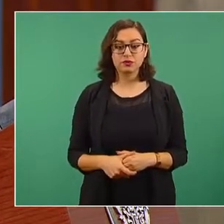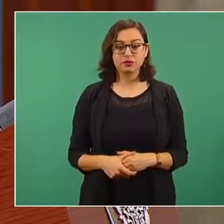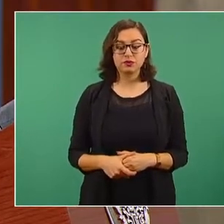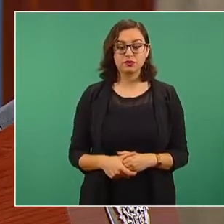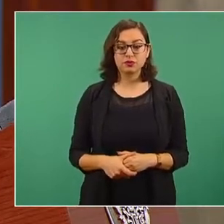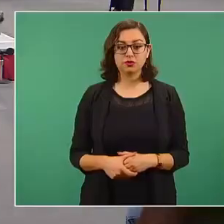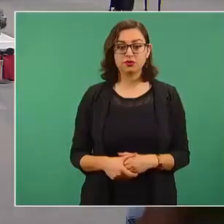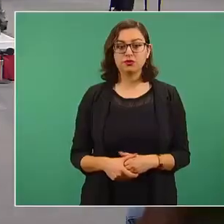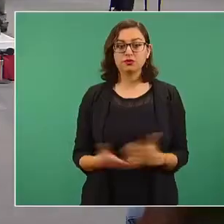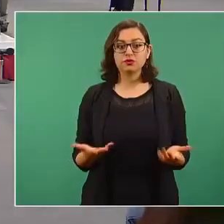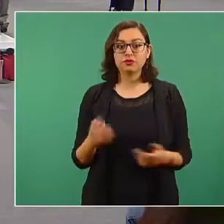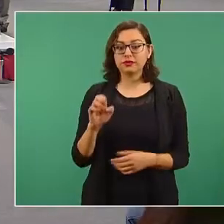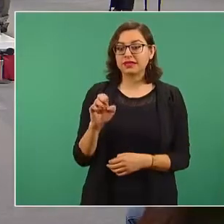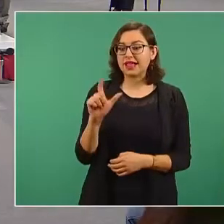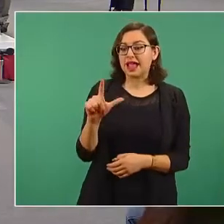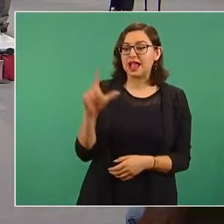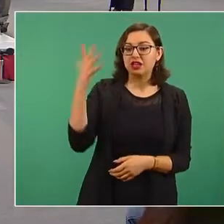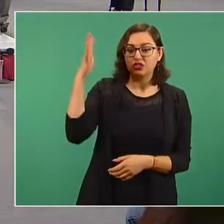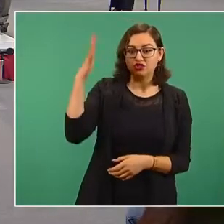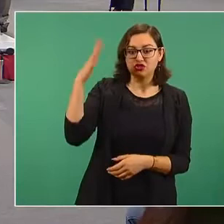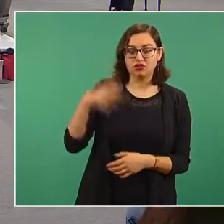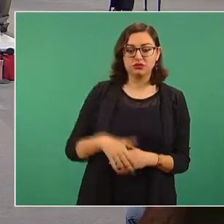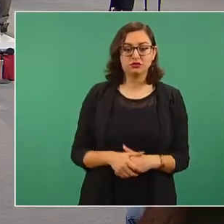No, el sol.